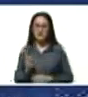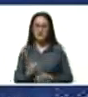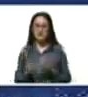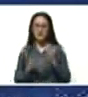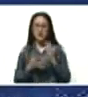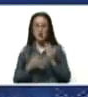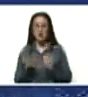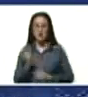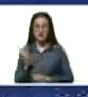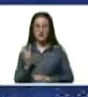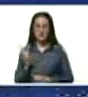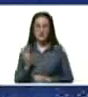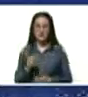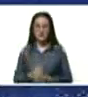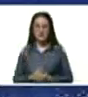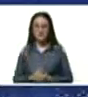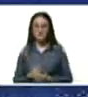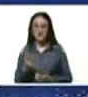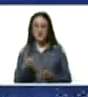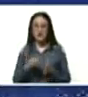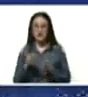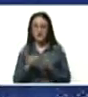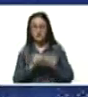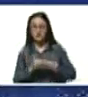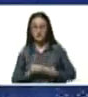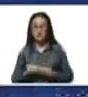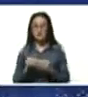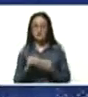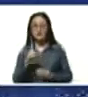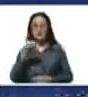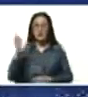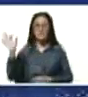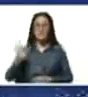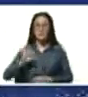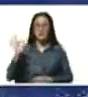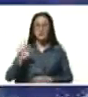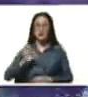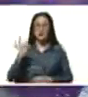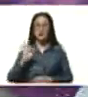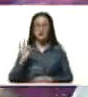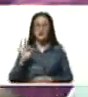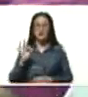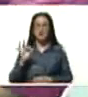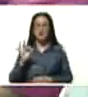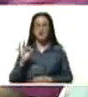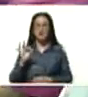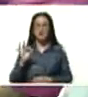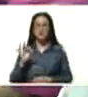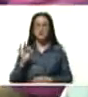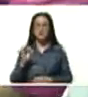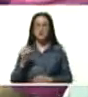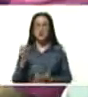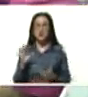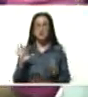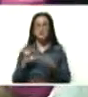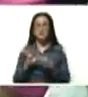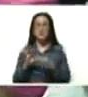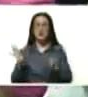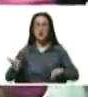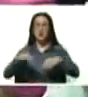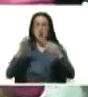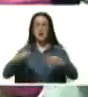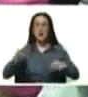Tecnología venezolana. Y desde este tren recuperado al 100%, le doy el pase a la orquesta